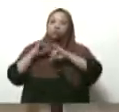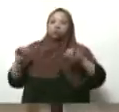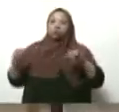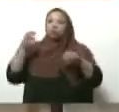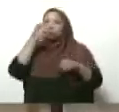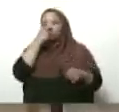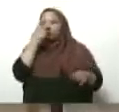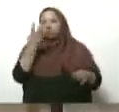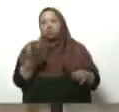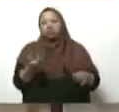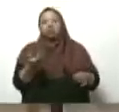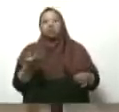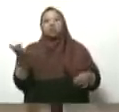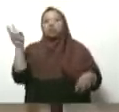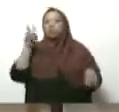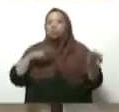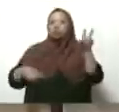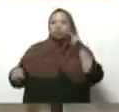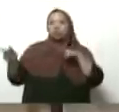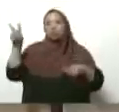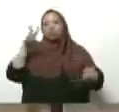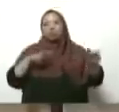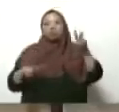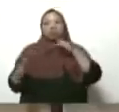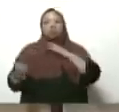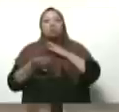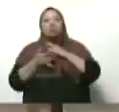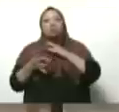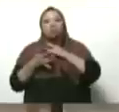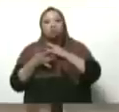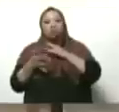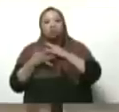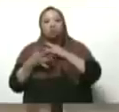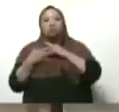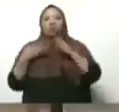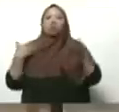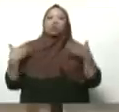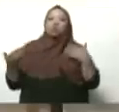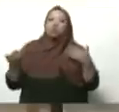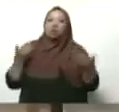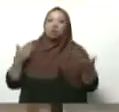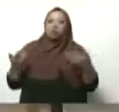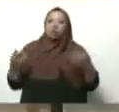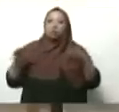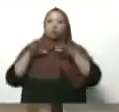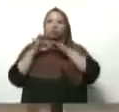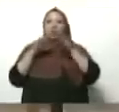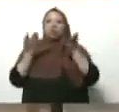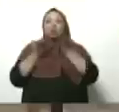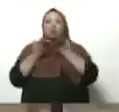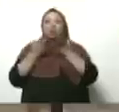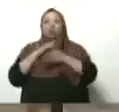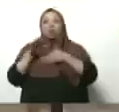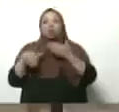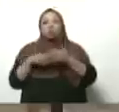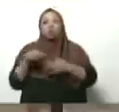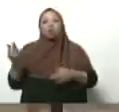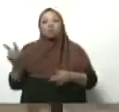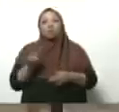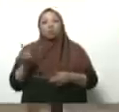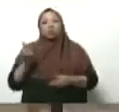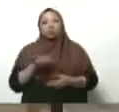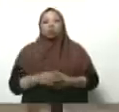visitas recorridos e inspecciones técnicas en las adyacencias y cercanías de unidades educativas en todo el territorio nacional